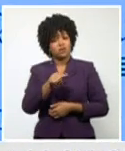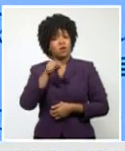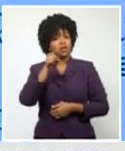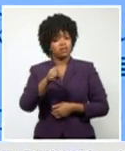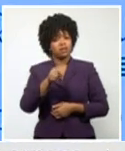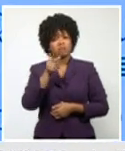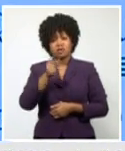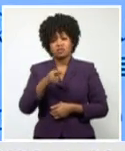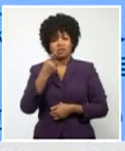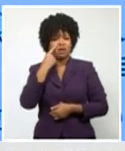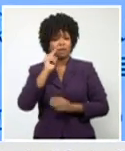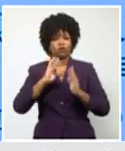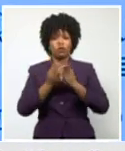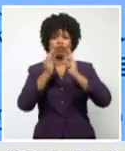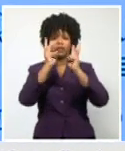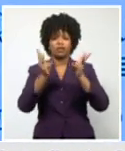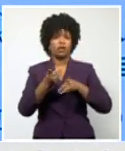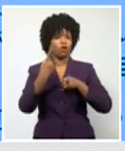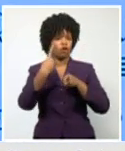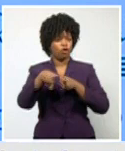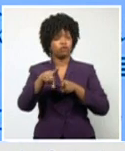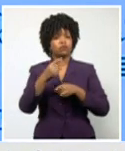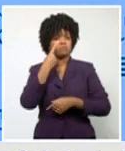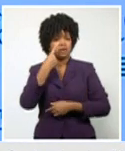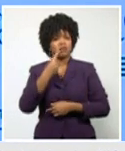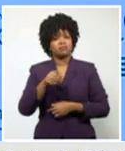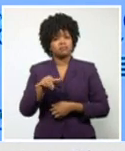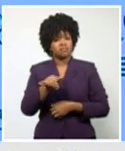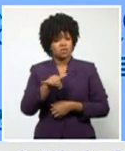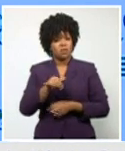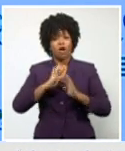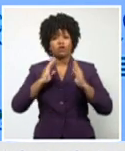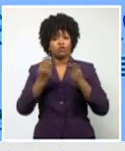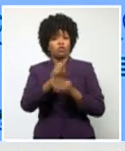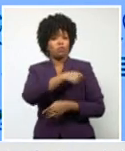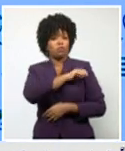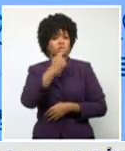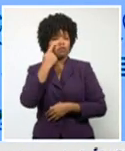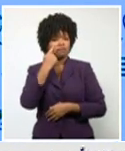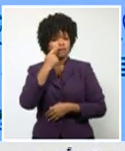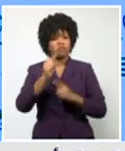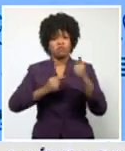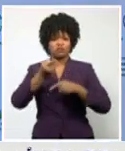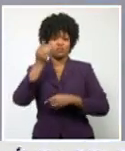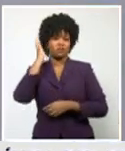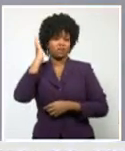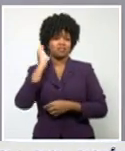corresponsales, usuarios de redes sociales y otras plataformas digitales y, por supuesto, para todos los que nos siguen, nos vemos en la siguiente conferencia.